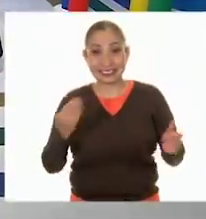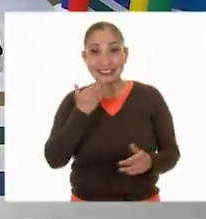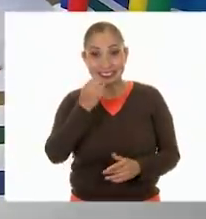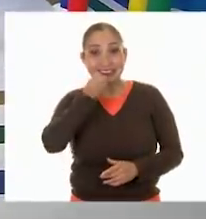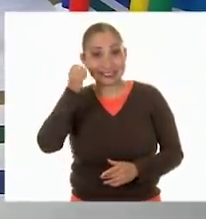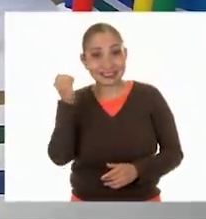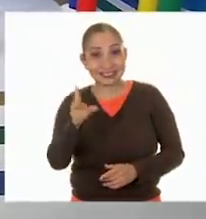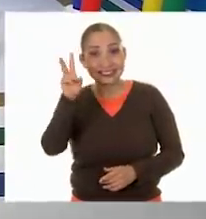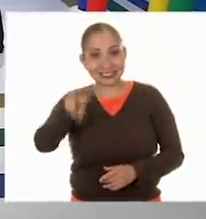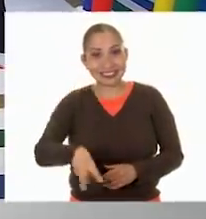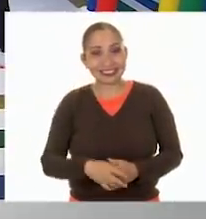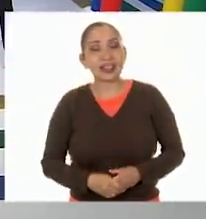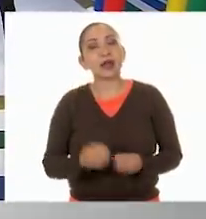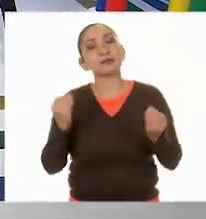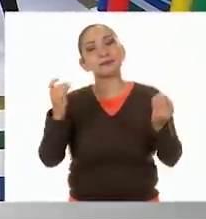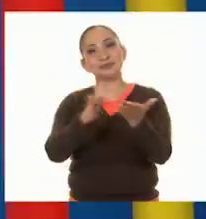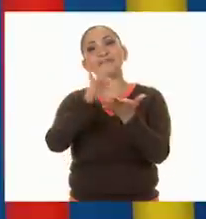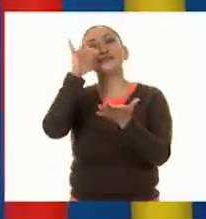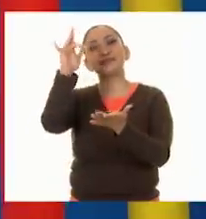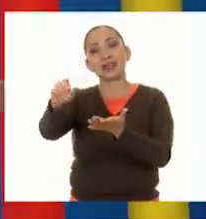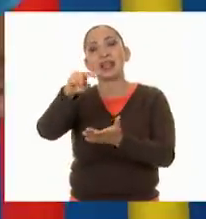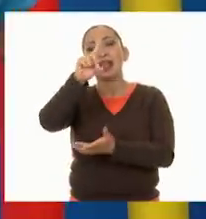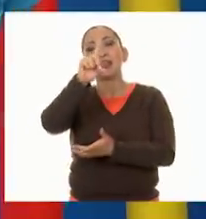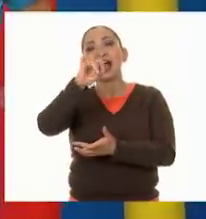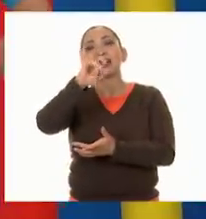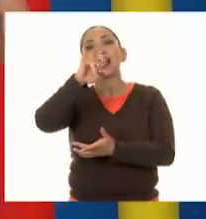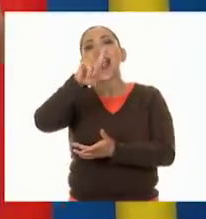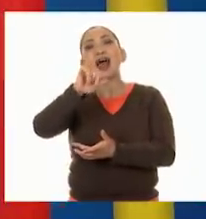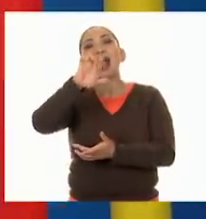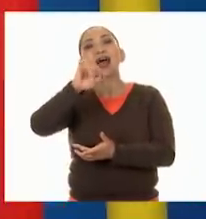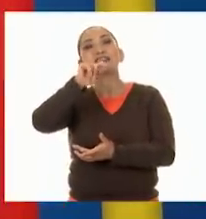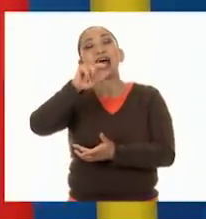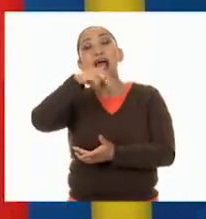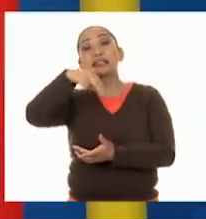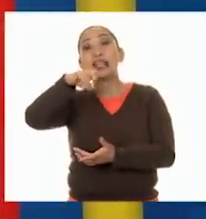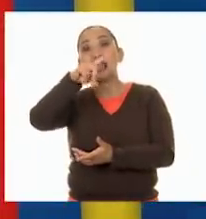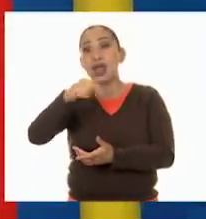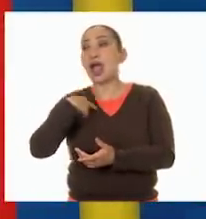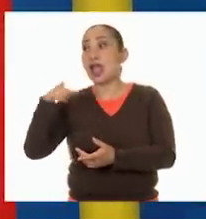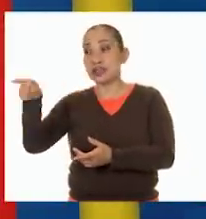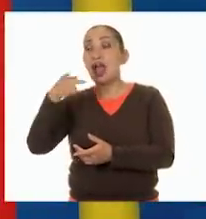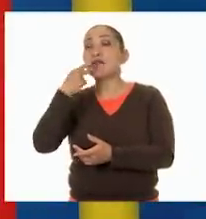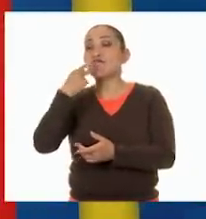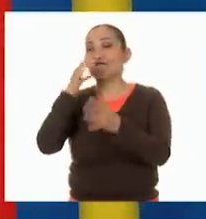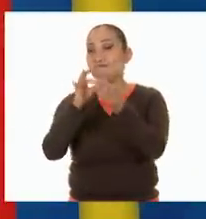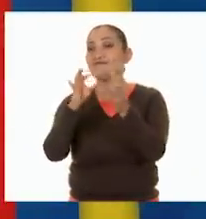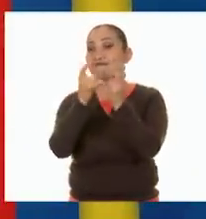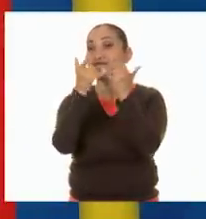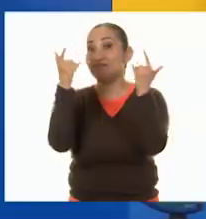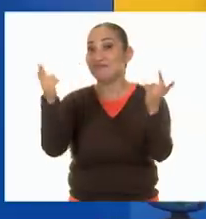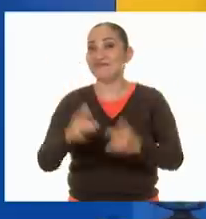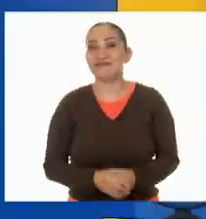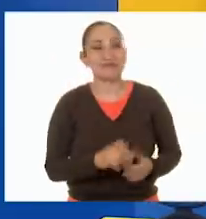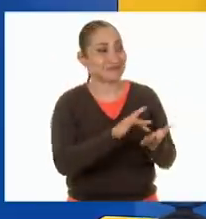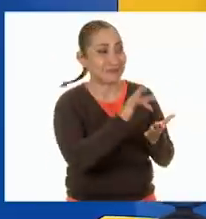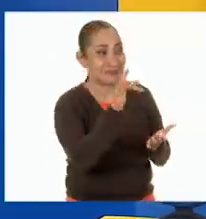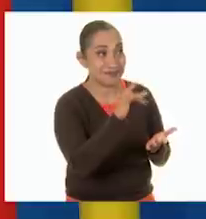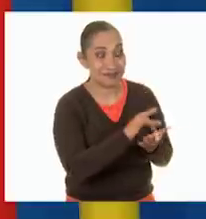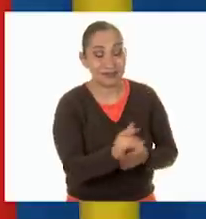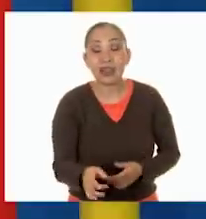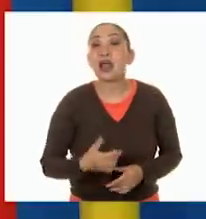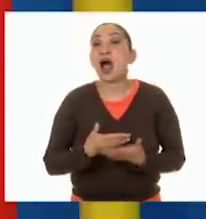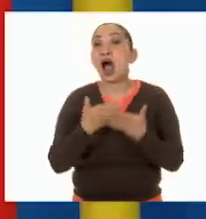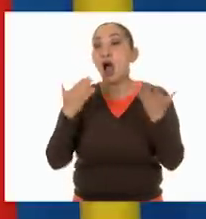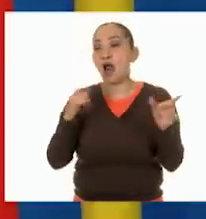¡Genial! Muy bien. Agradecemos a Daniela Castañeda por la narración de este cuento. Sí, muchas gracias. Y ahora vamos a